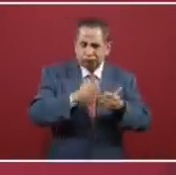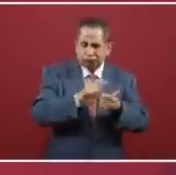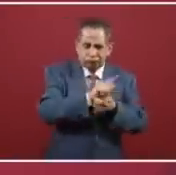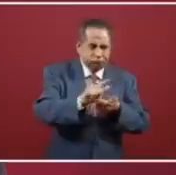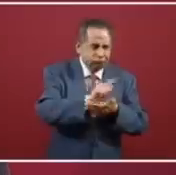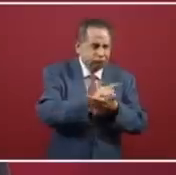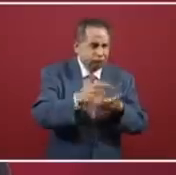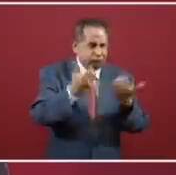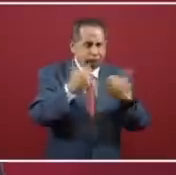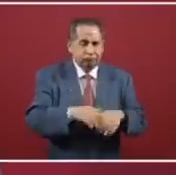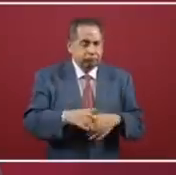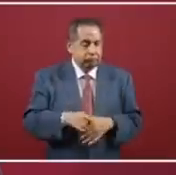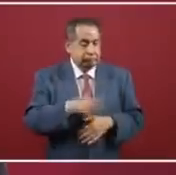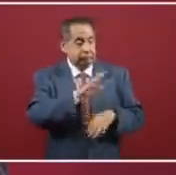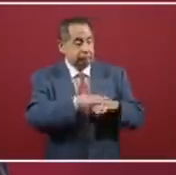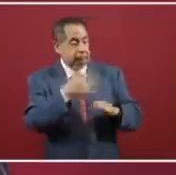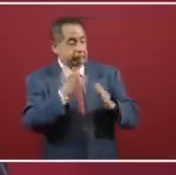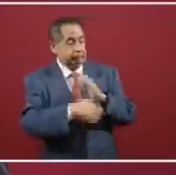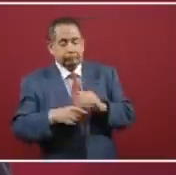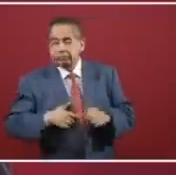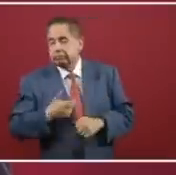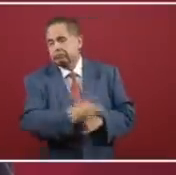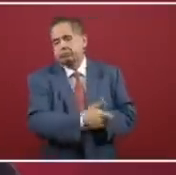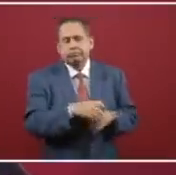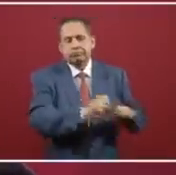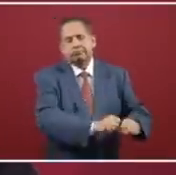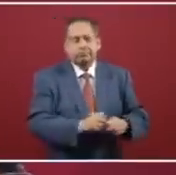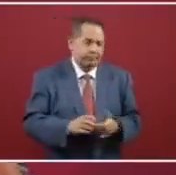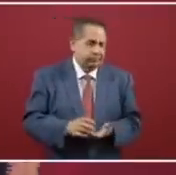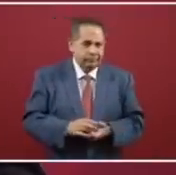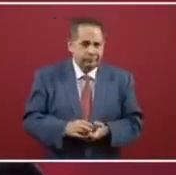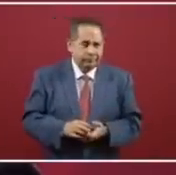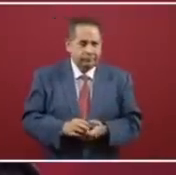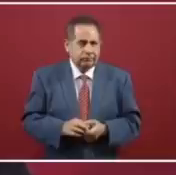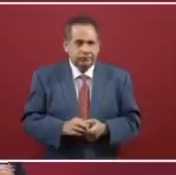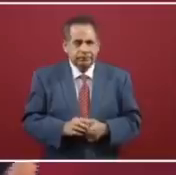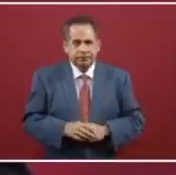pero como es el precio más bajo y además este